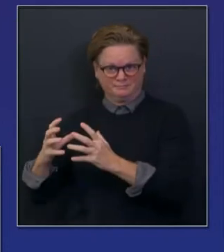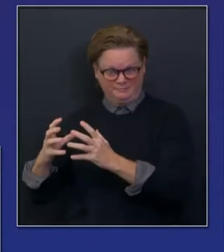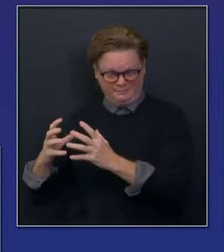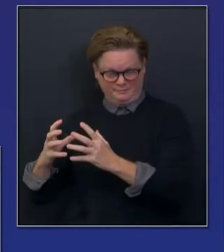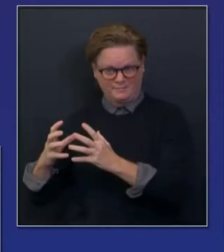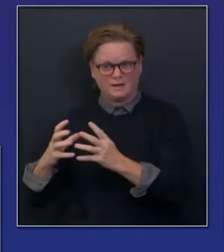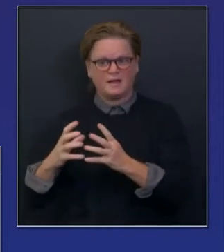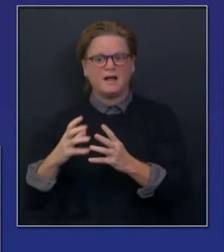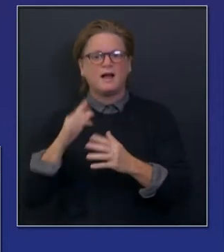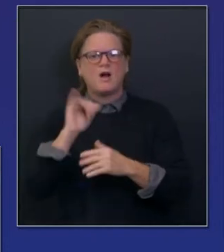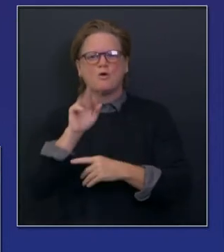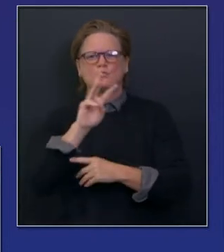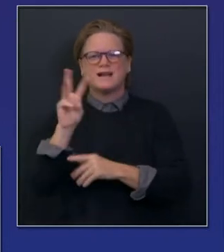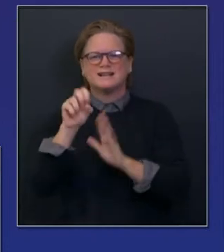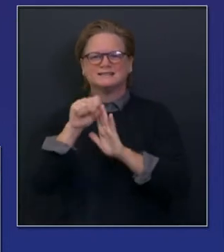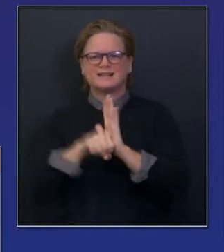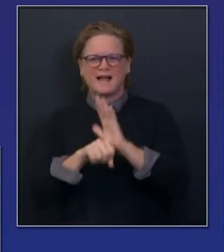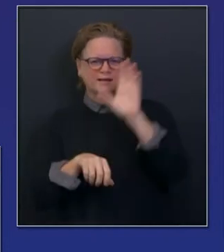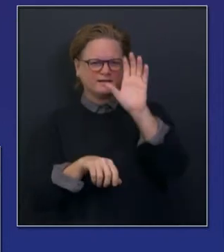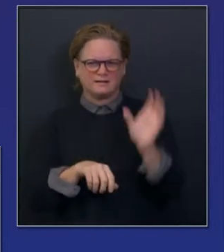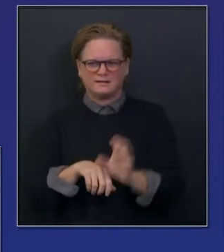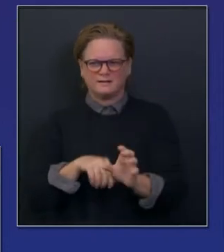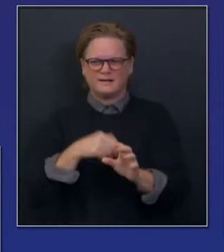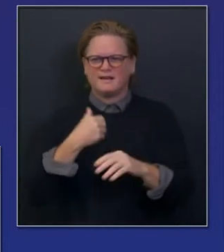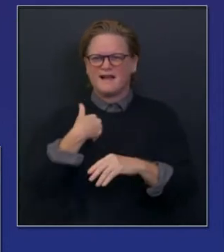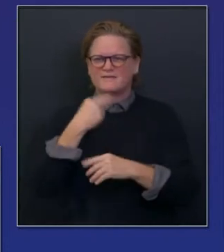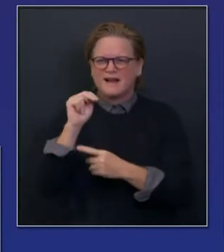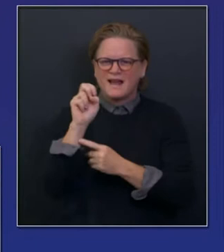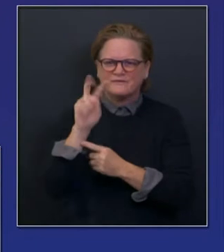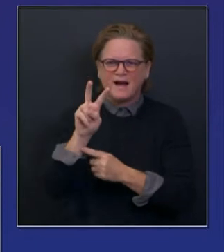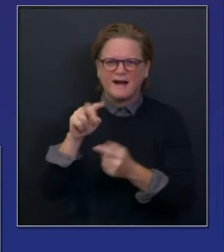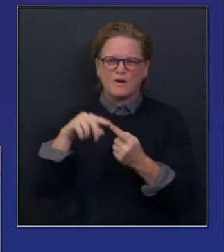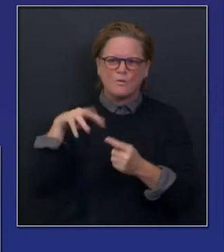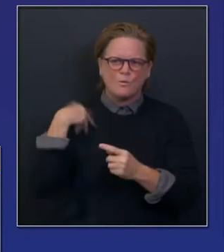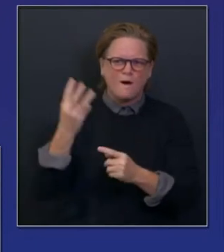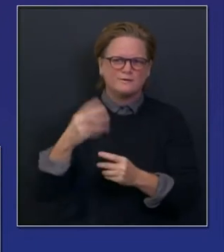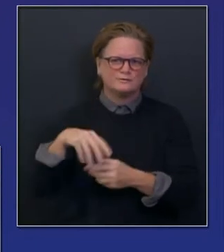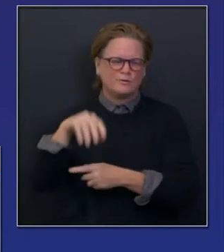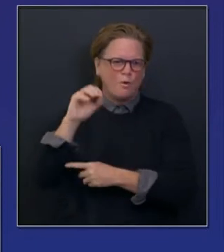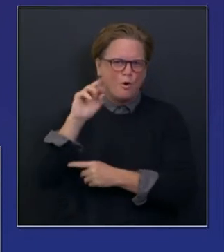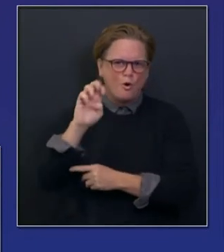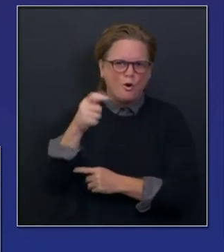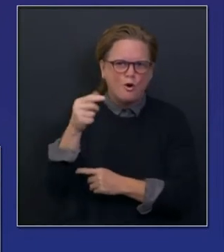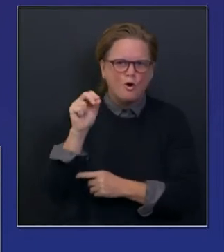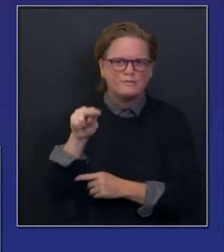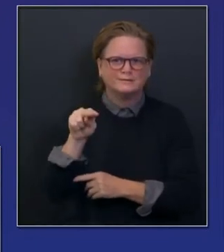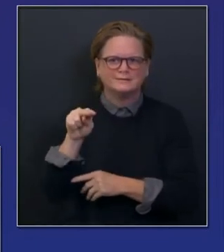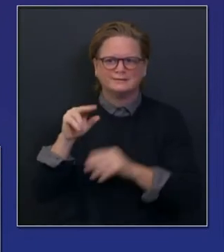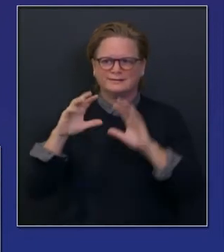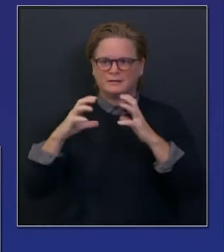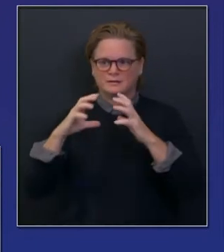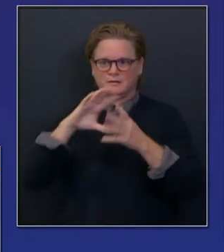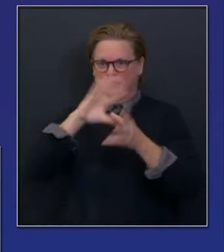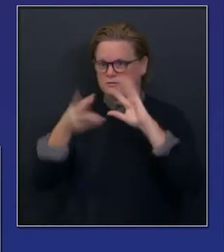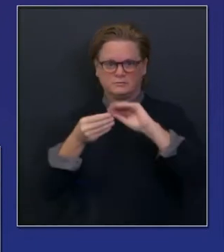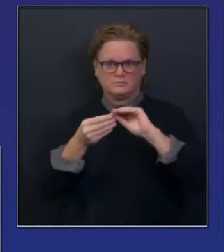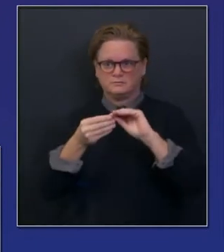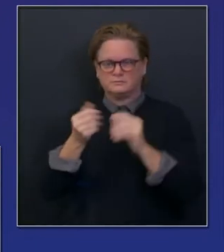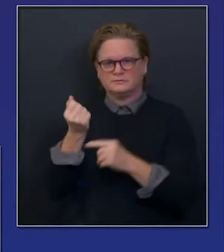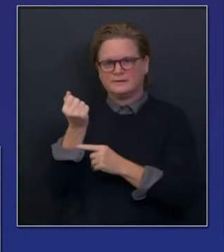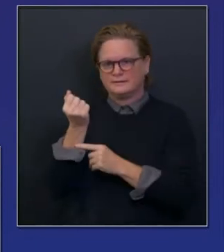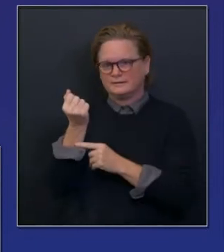miembros, junto con otros estados, Nevada, el estado de Washington, Oregón. Un total de